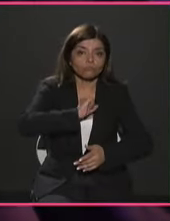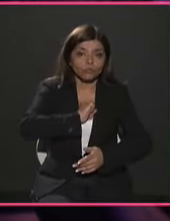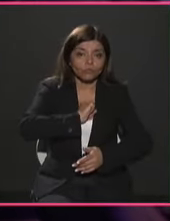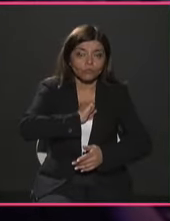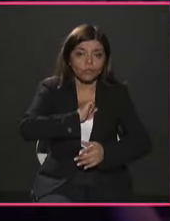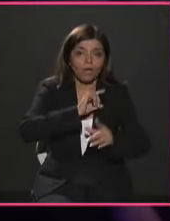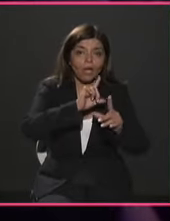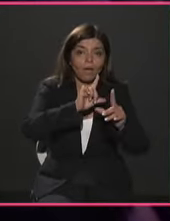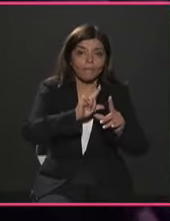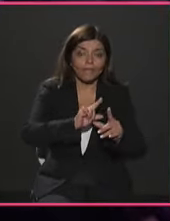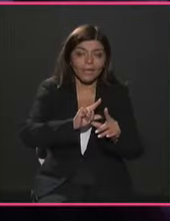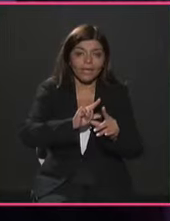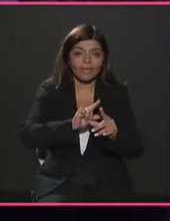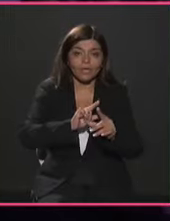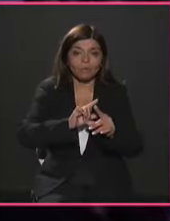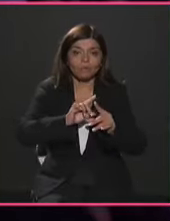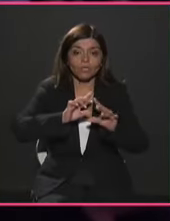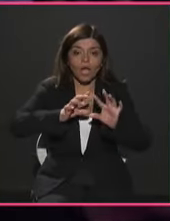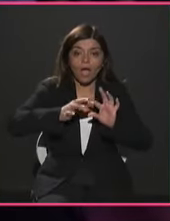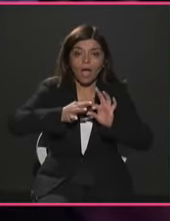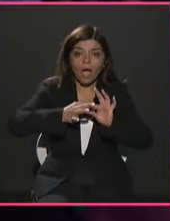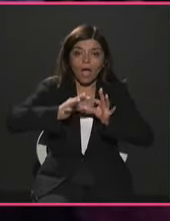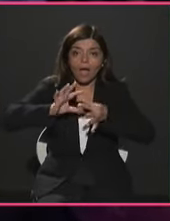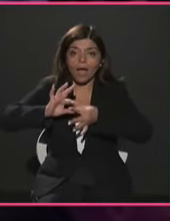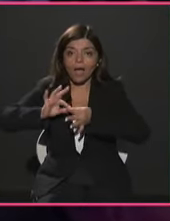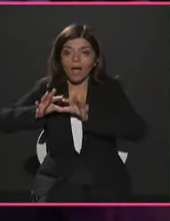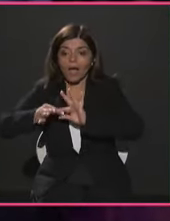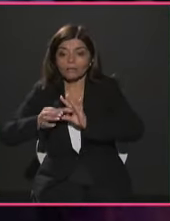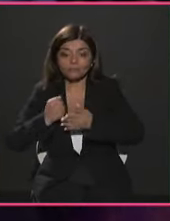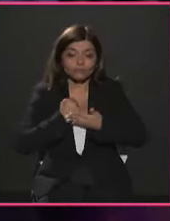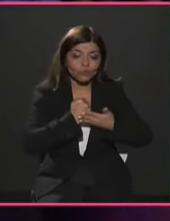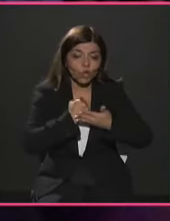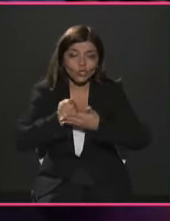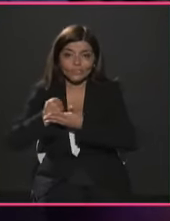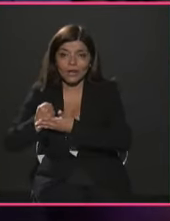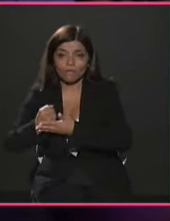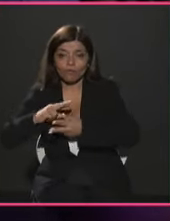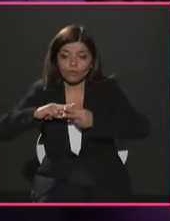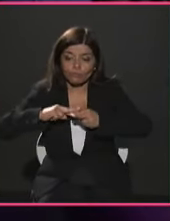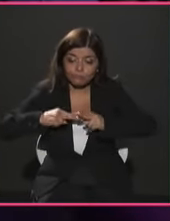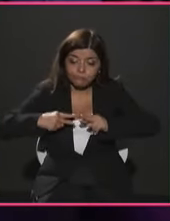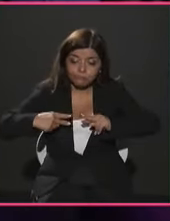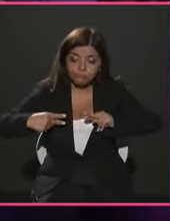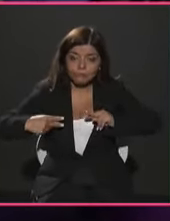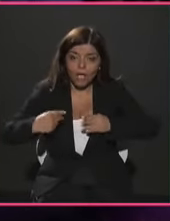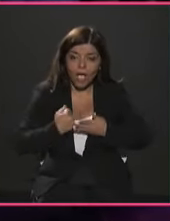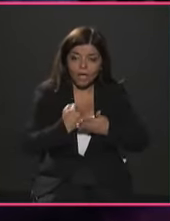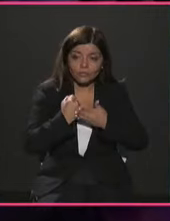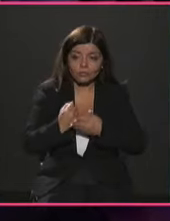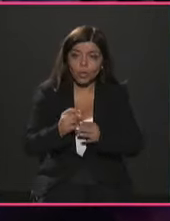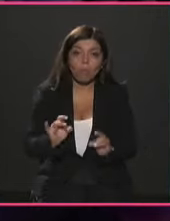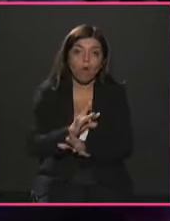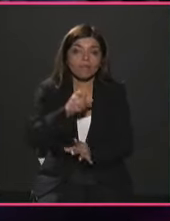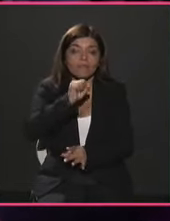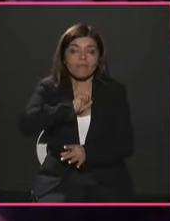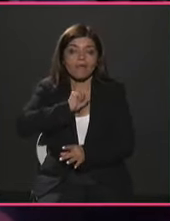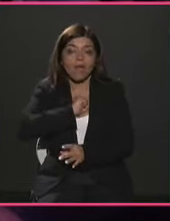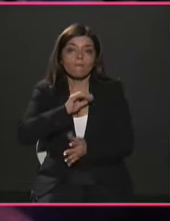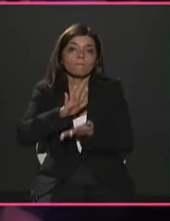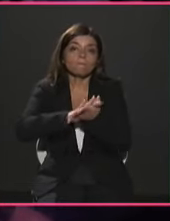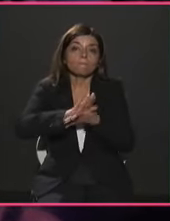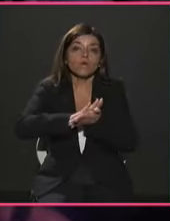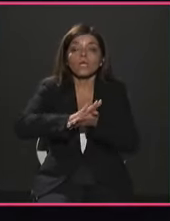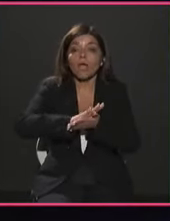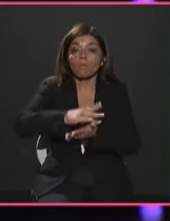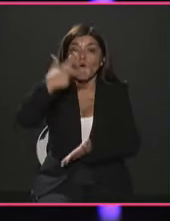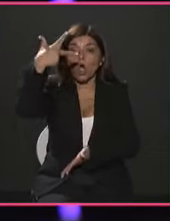pequeña muchos genes contribuyen muchos factores contribuyen Pero hay aproximadamente 8000